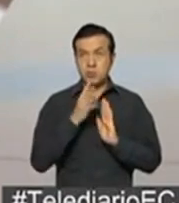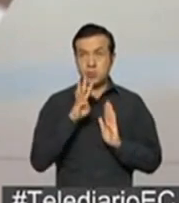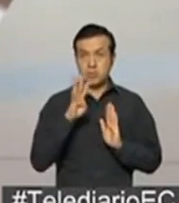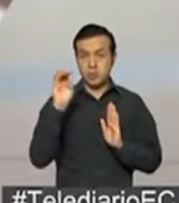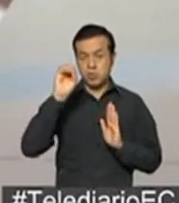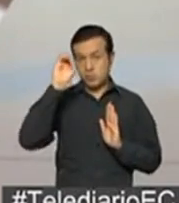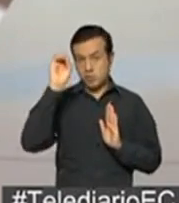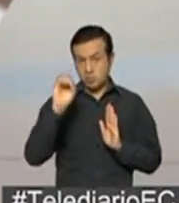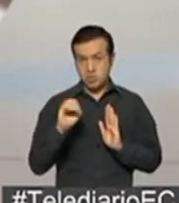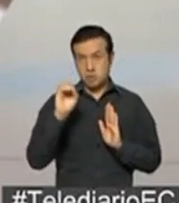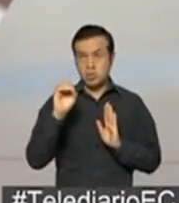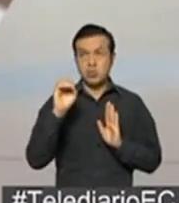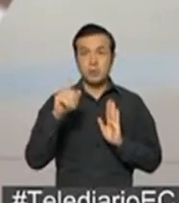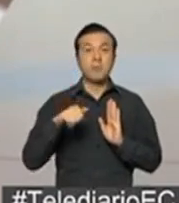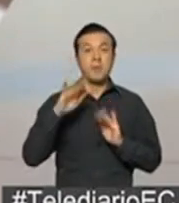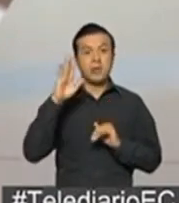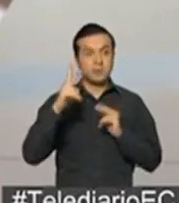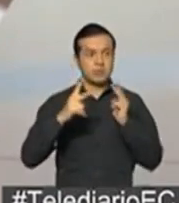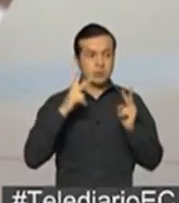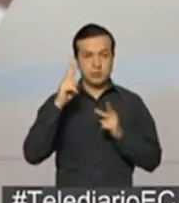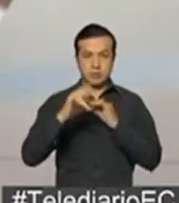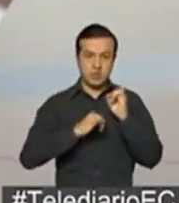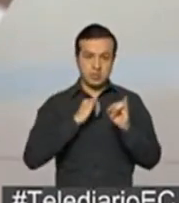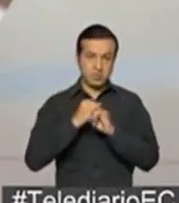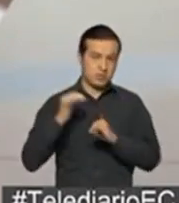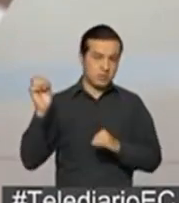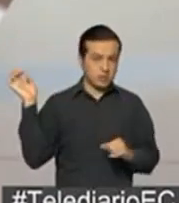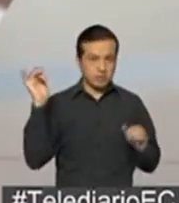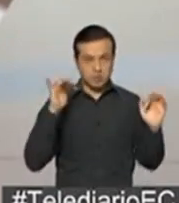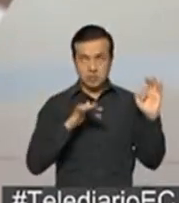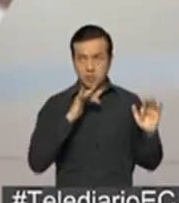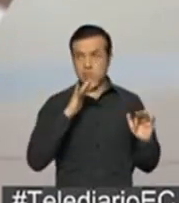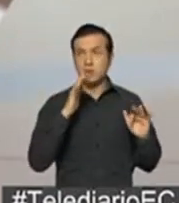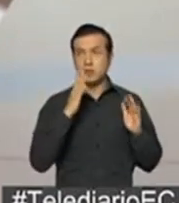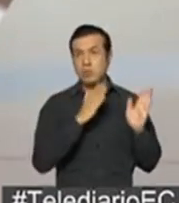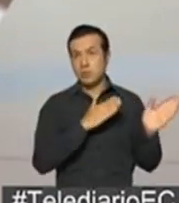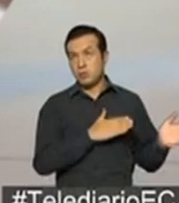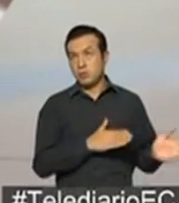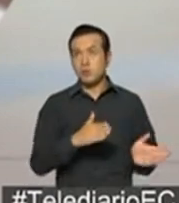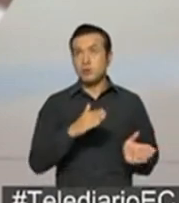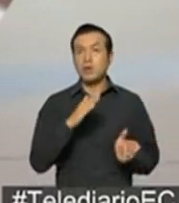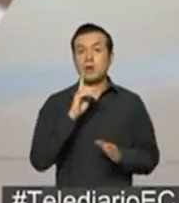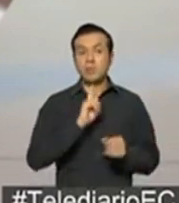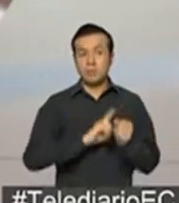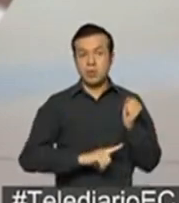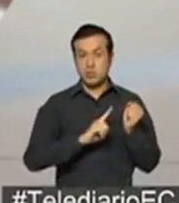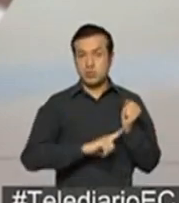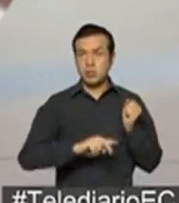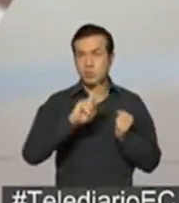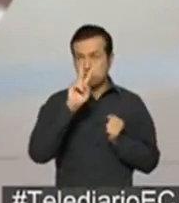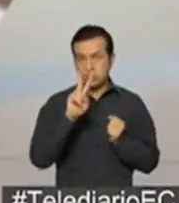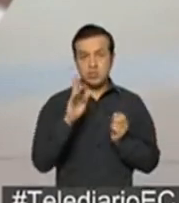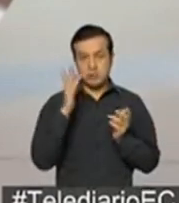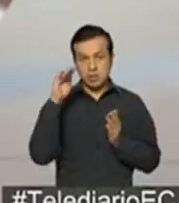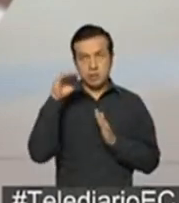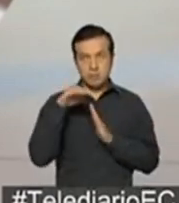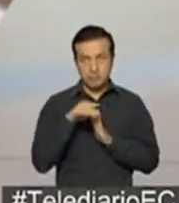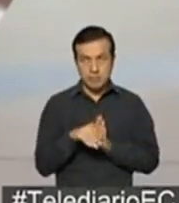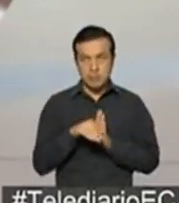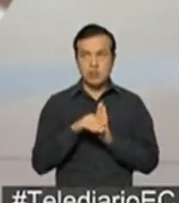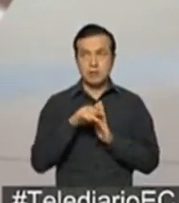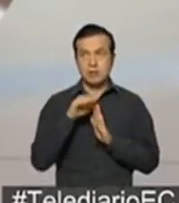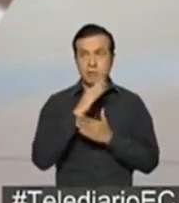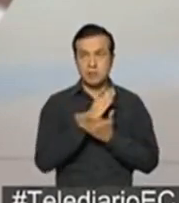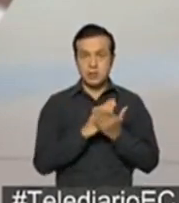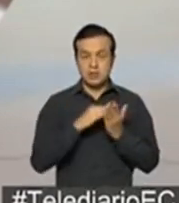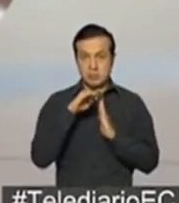de un 4% de visitas internacionales. Esto sin contar los, los hermanos venezolanos que ya han bajado a casi